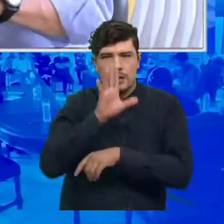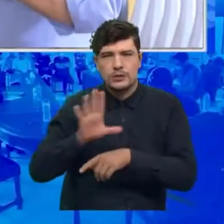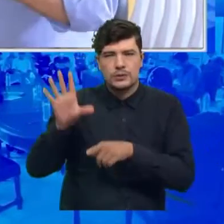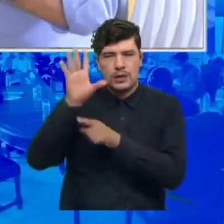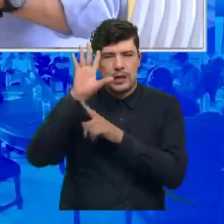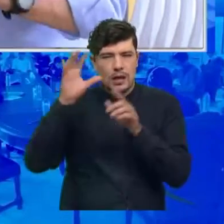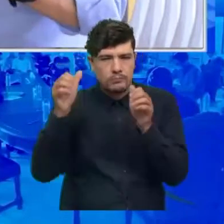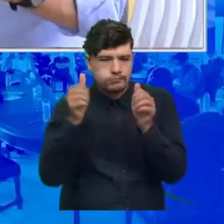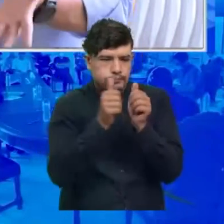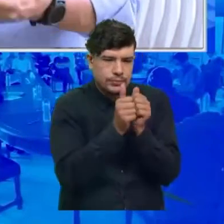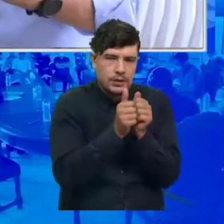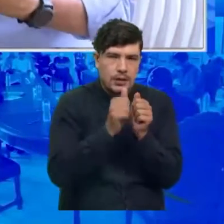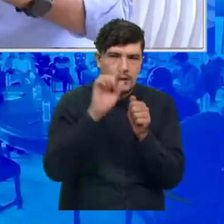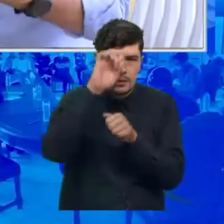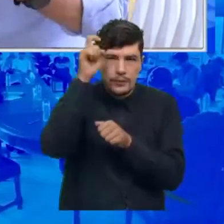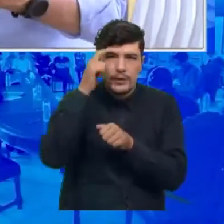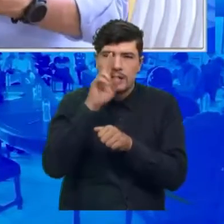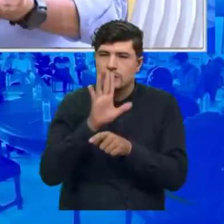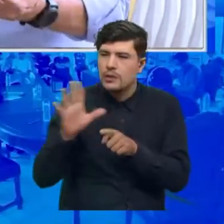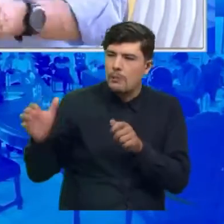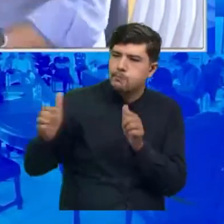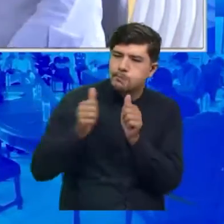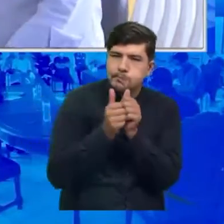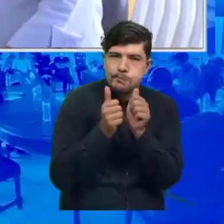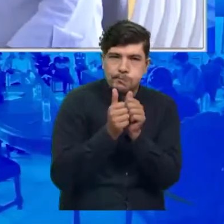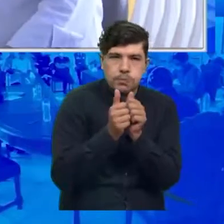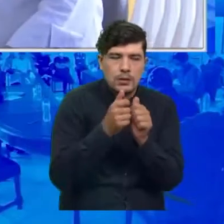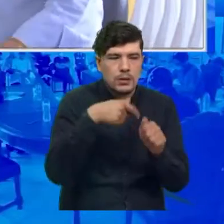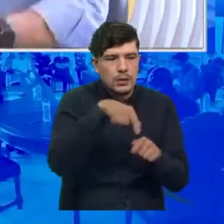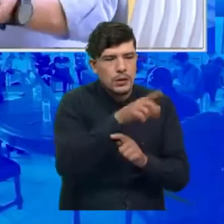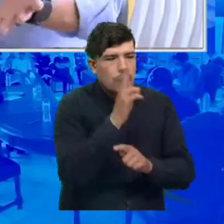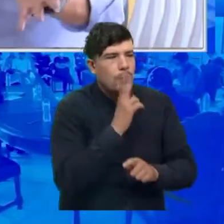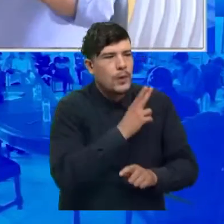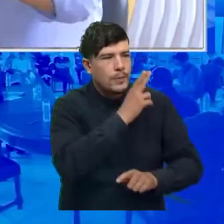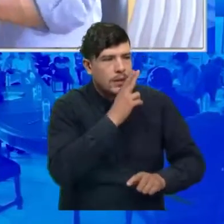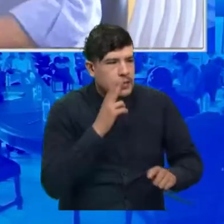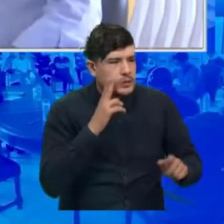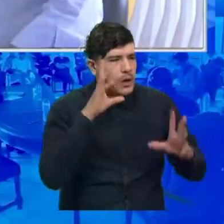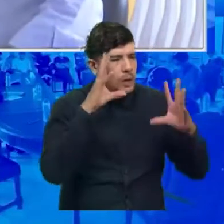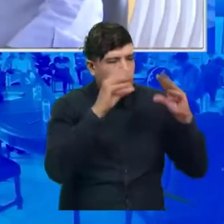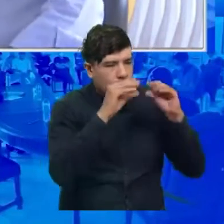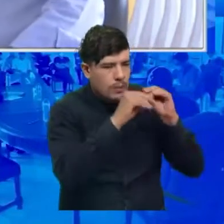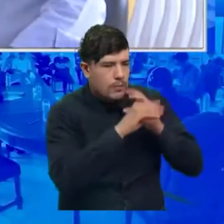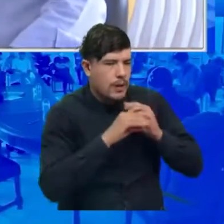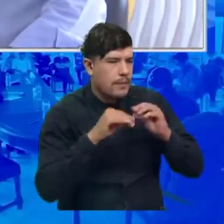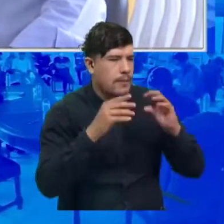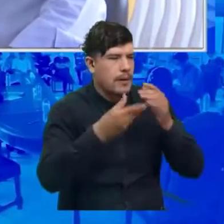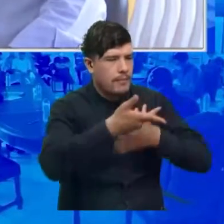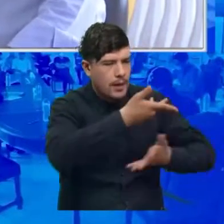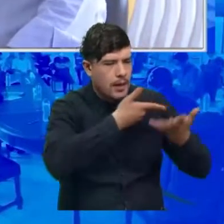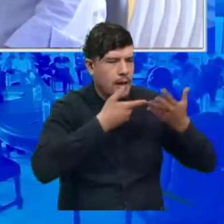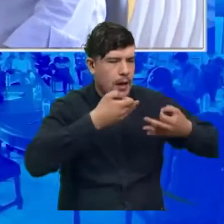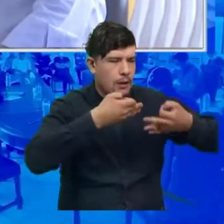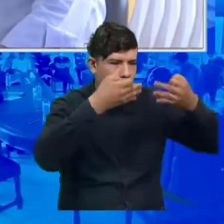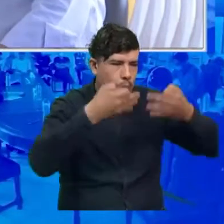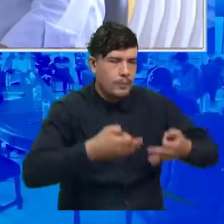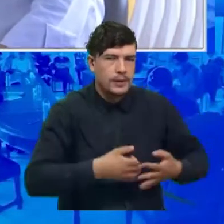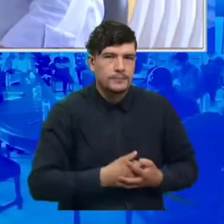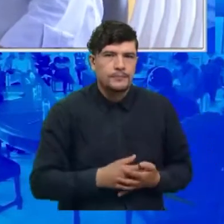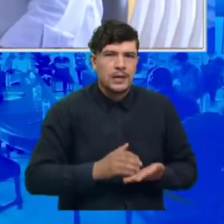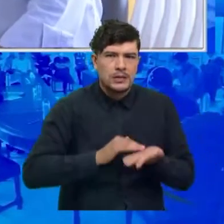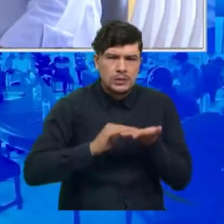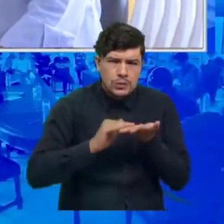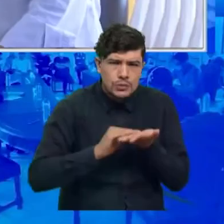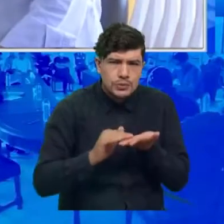compromisos que se puedan cumplir a corto mediano y largo plazo porque hay soluciones que no se pueden hacer de la noche a la mañana pero ahí